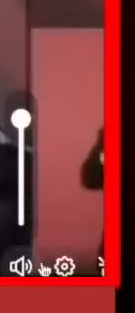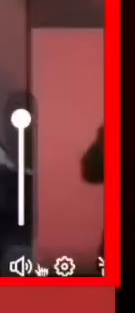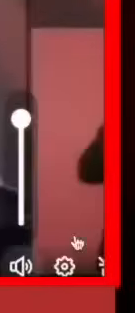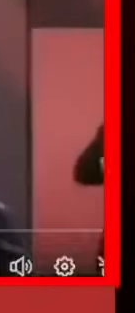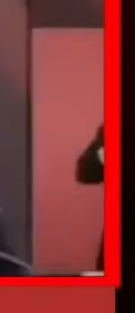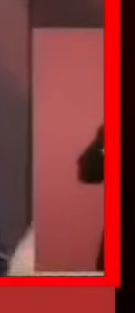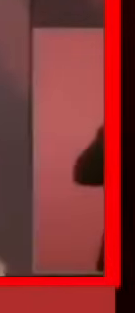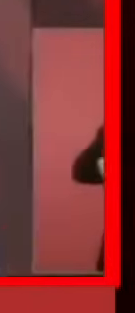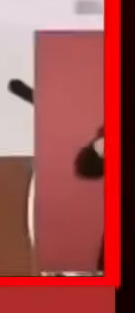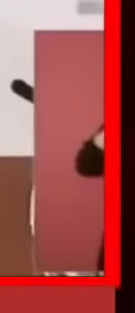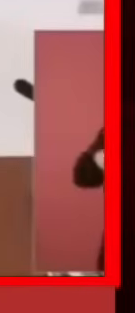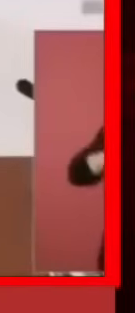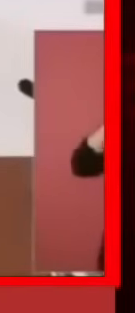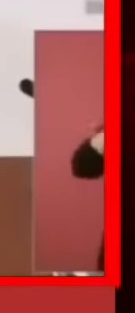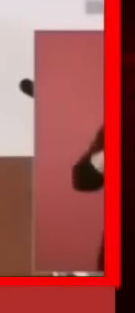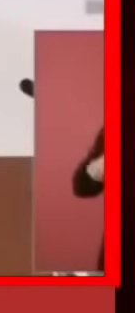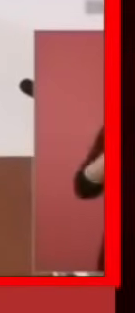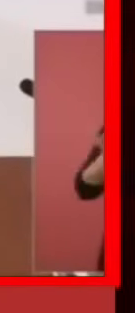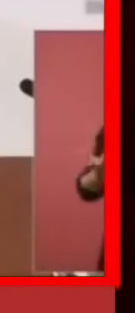Acabamos de